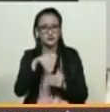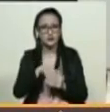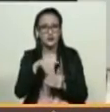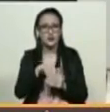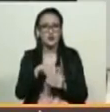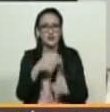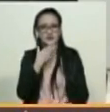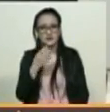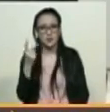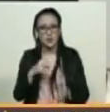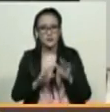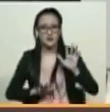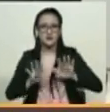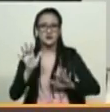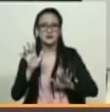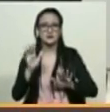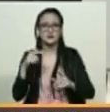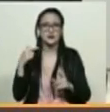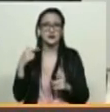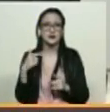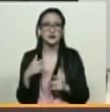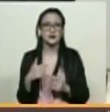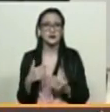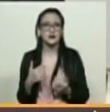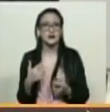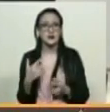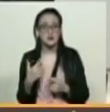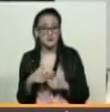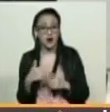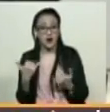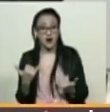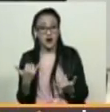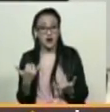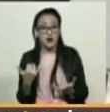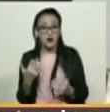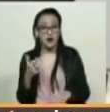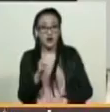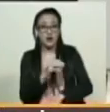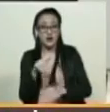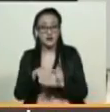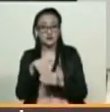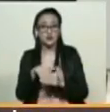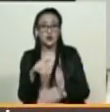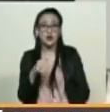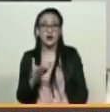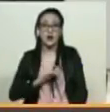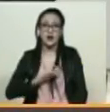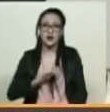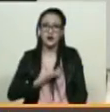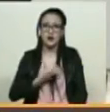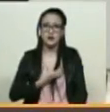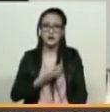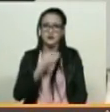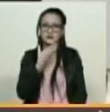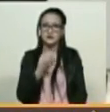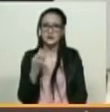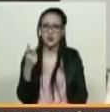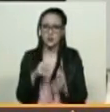en diciembre del 2015, más, Liz, hubo unas elecciones de alcaldes en diciembre